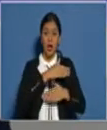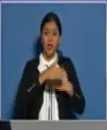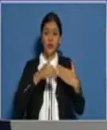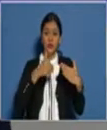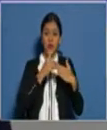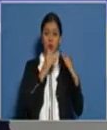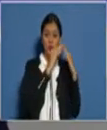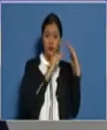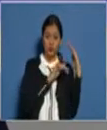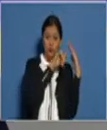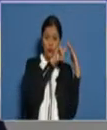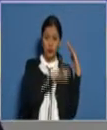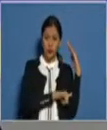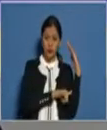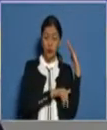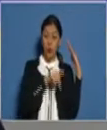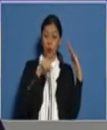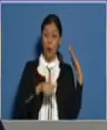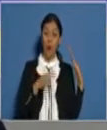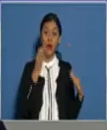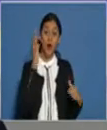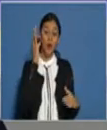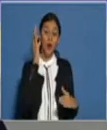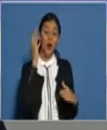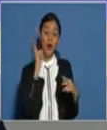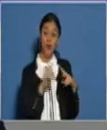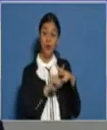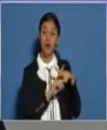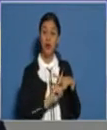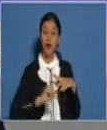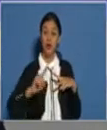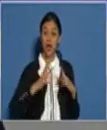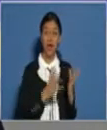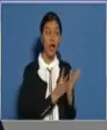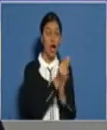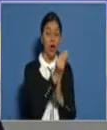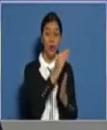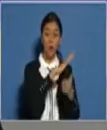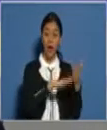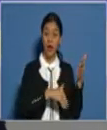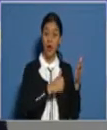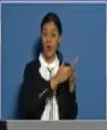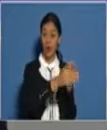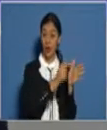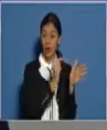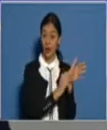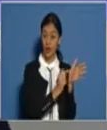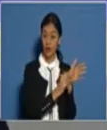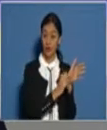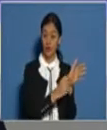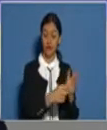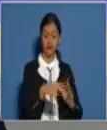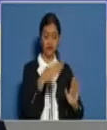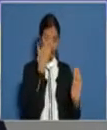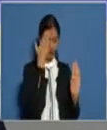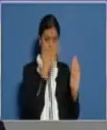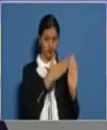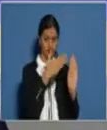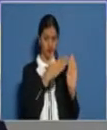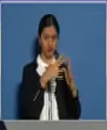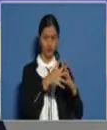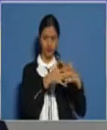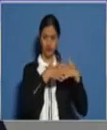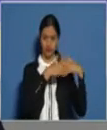hoy, por ser el turno de las mujeres, pueden salir a comprar en sus horarios establecidos. Recuerde respetar la cuarentena. Vamos a